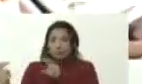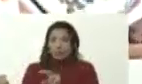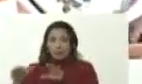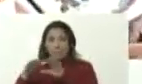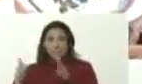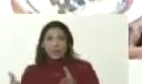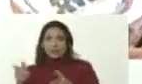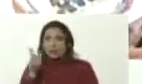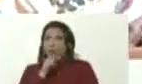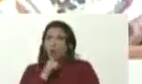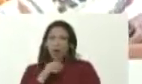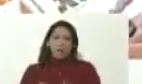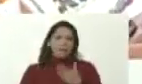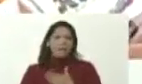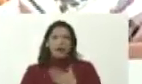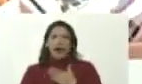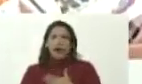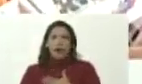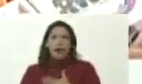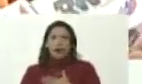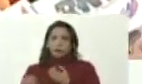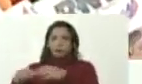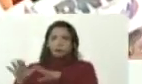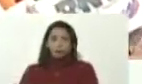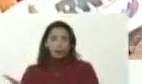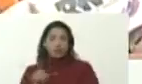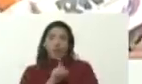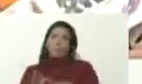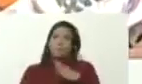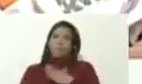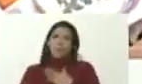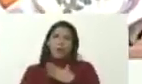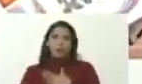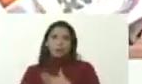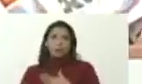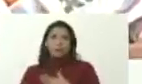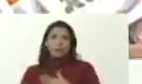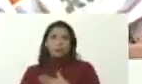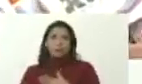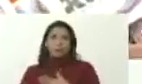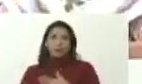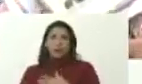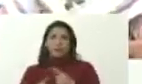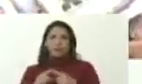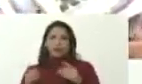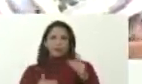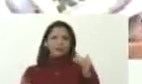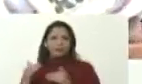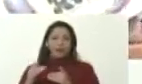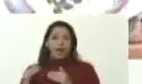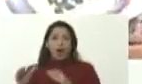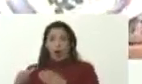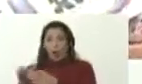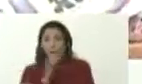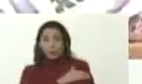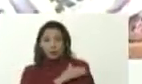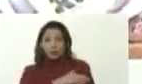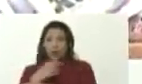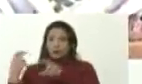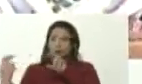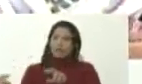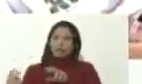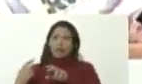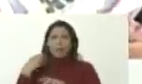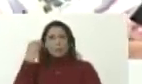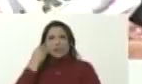esta, no va a claudicar, no va a capitular. Entonces la derecha se sienta y cree que porque